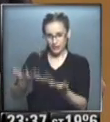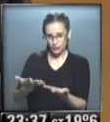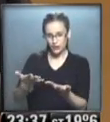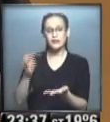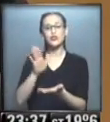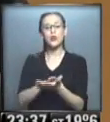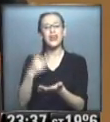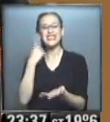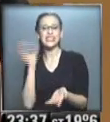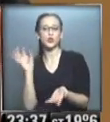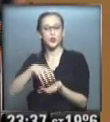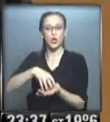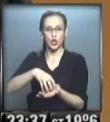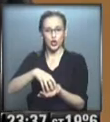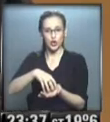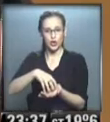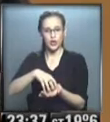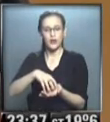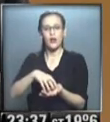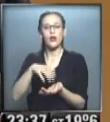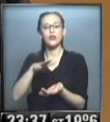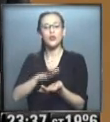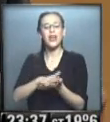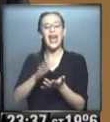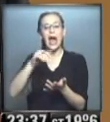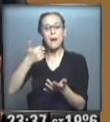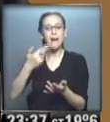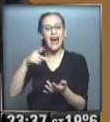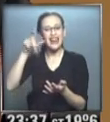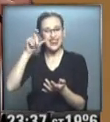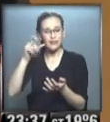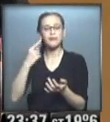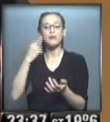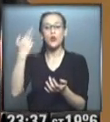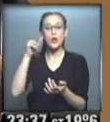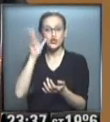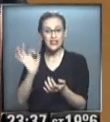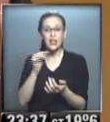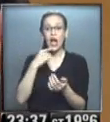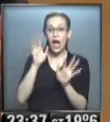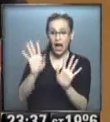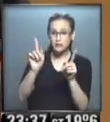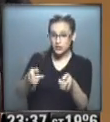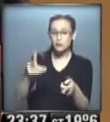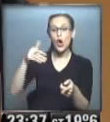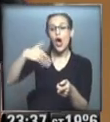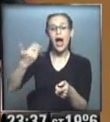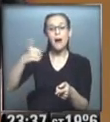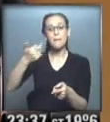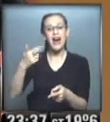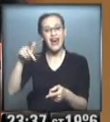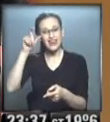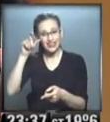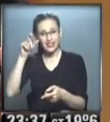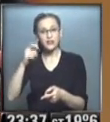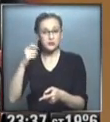de lo institucional, ¿no? Estas cláusulas de amarre que estaban en la Constitución de 1980, se le llamaban así, cláusulas de amarre, es decir, disposiciones por las cuales, por